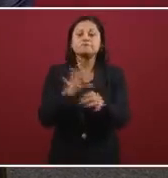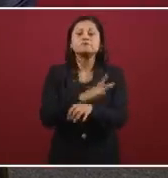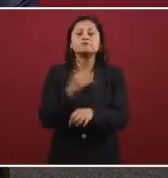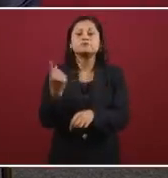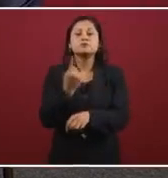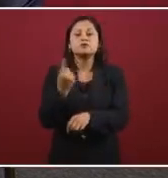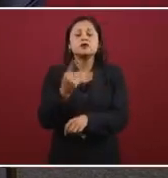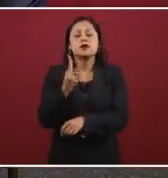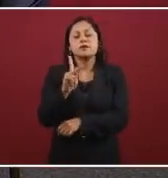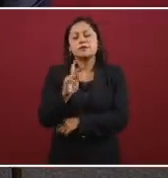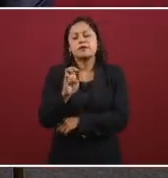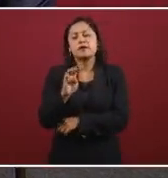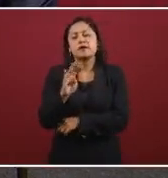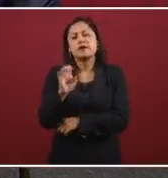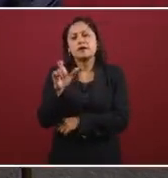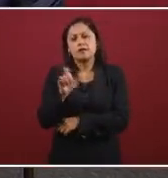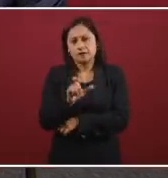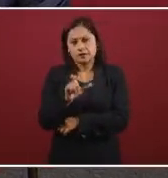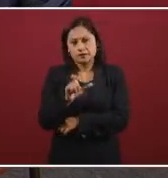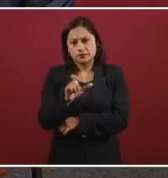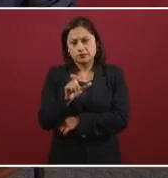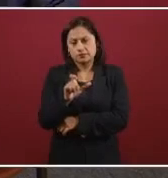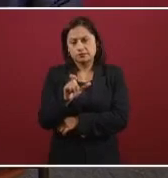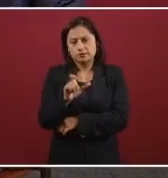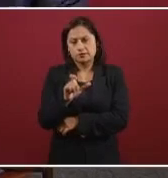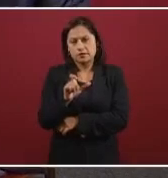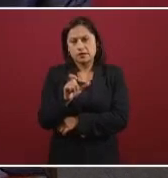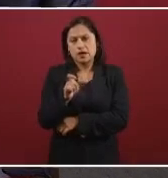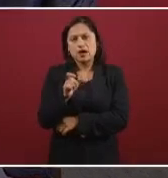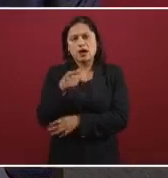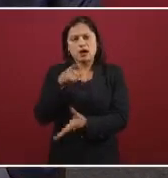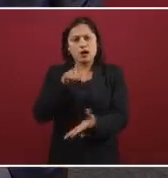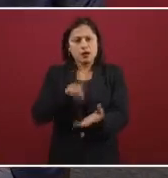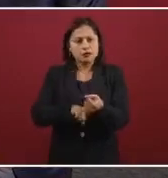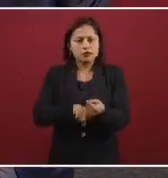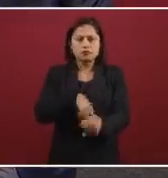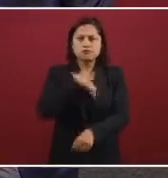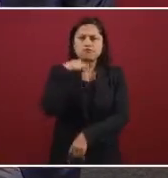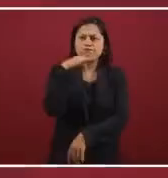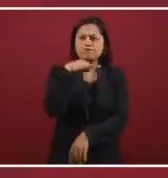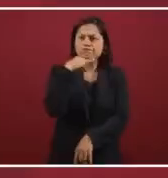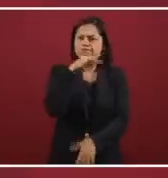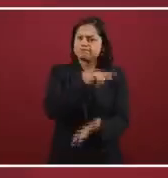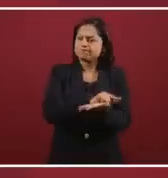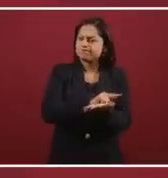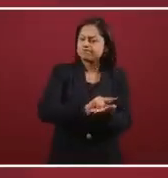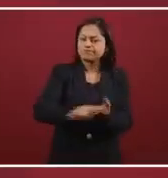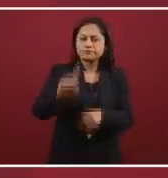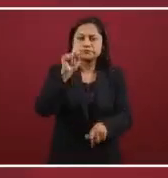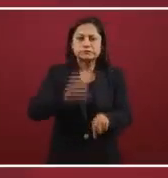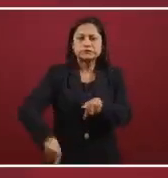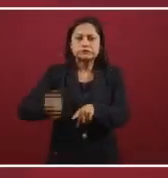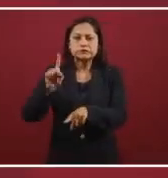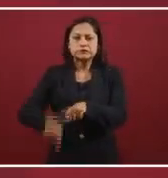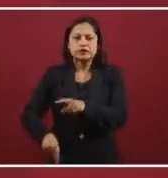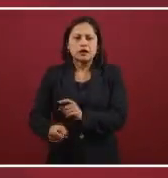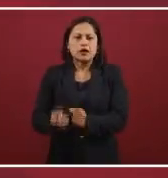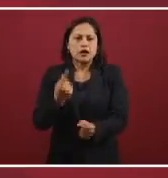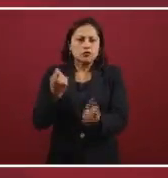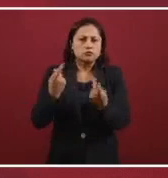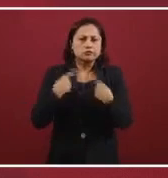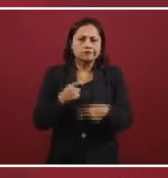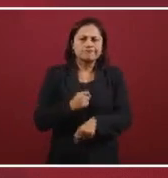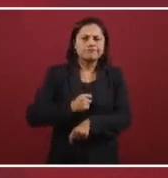intervenir Pemex, por limpiar a Pemex de corrupción, de influyentismo,